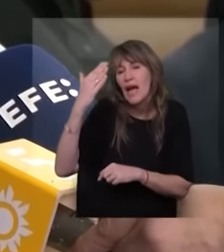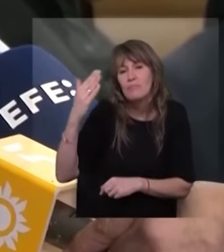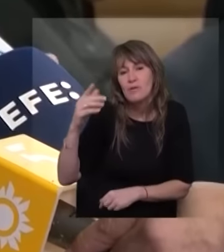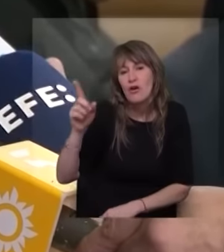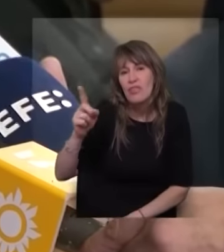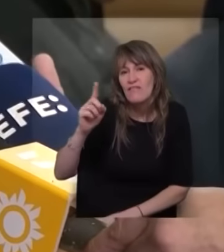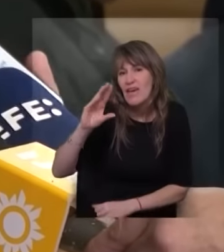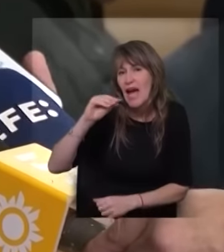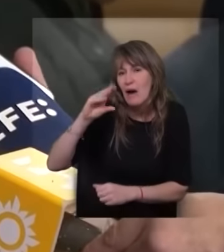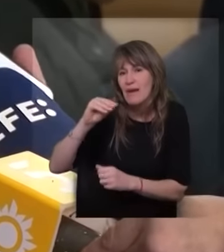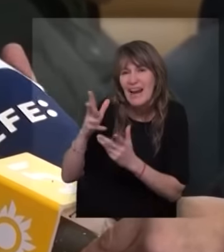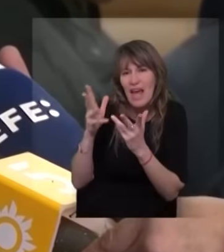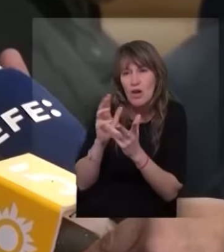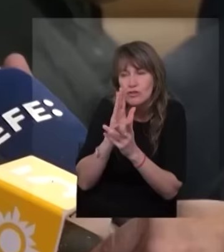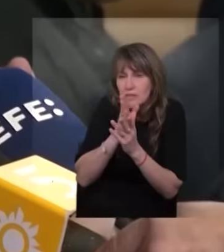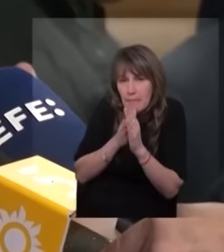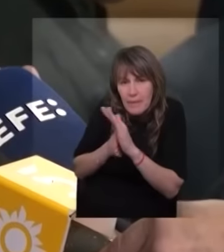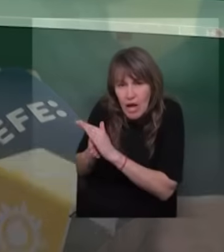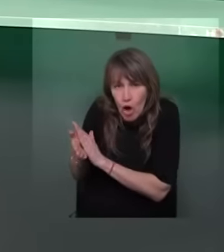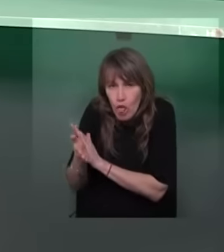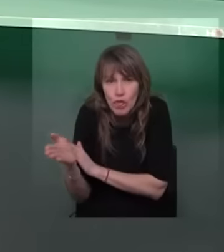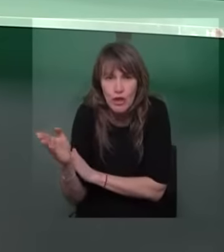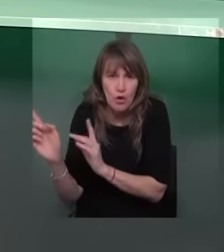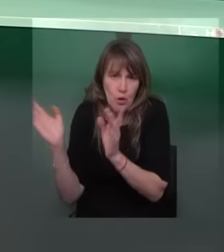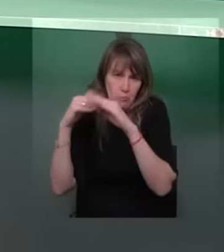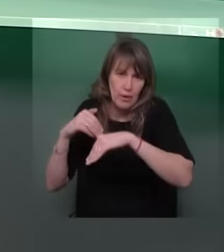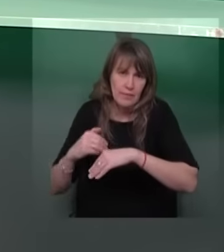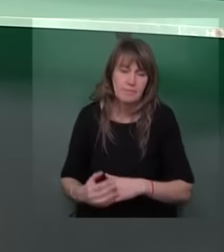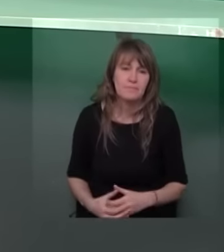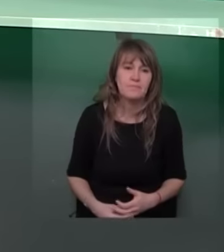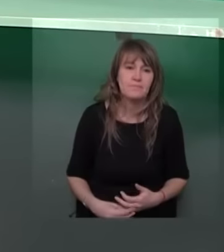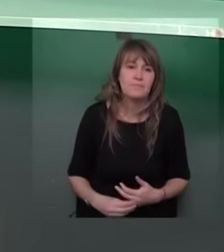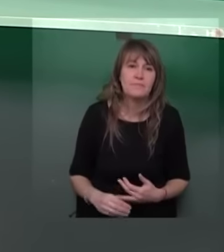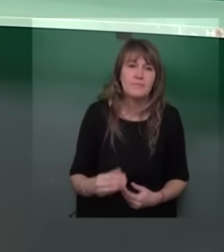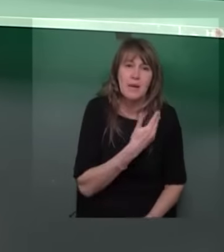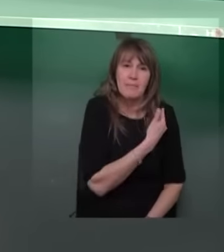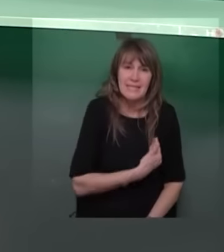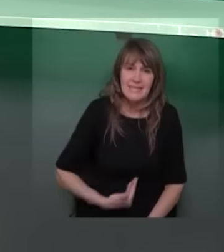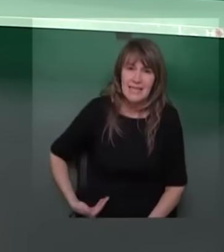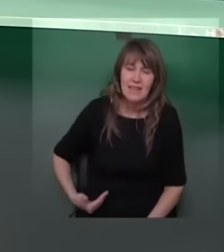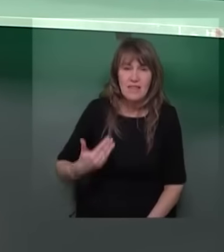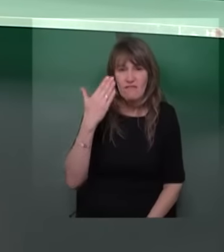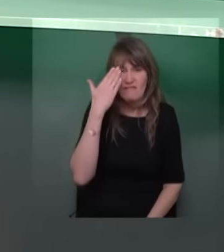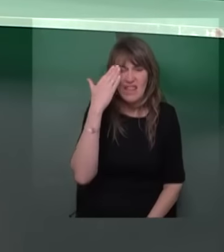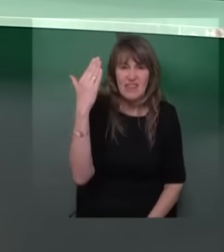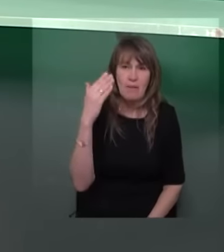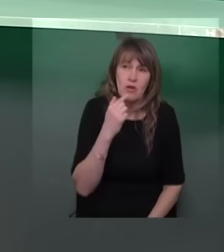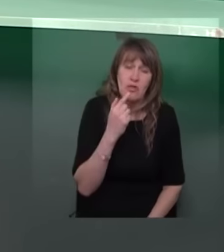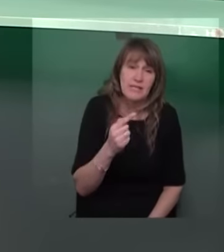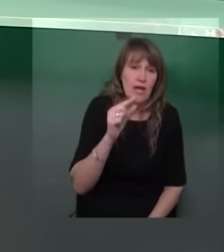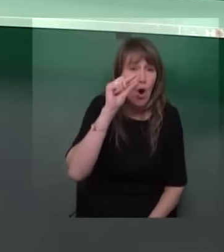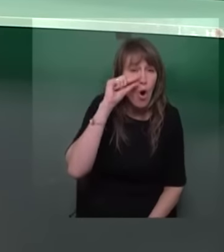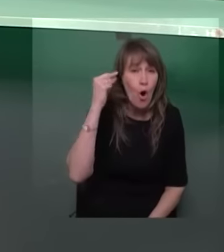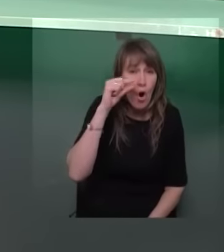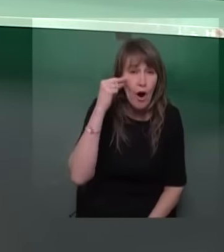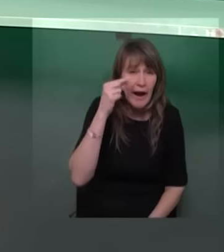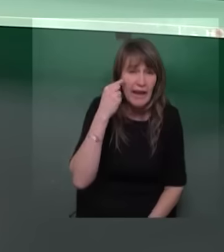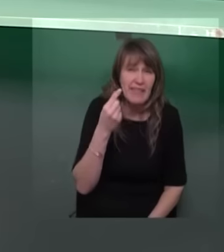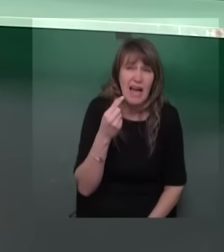de algo no se va a poder esconder Eternamente y el presidente del frente amplio Fernando Pereira dijo que Ojeda está lejos del